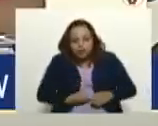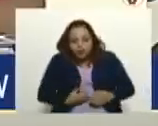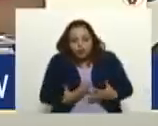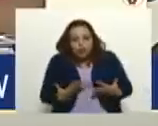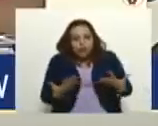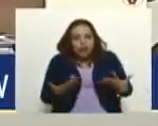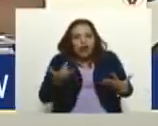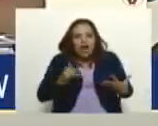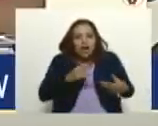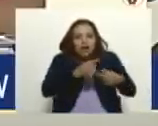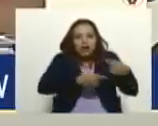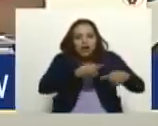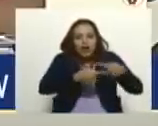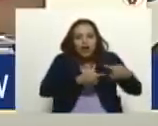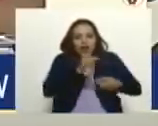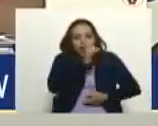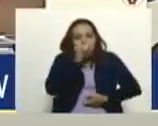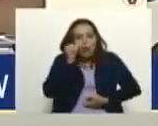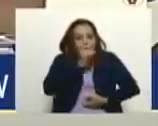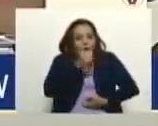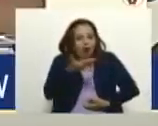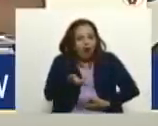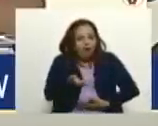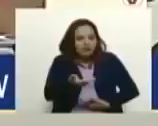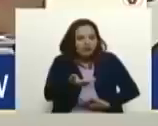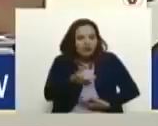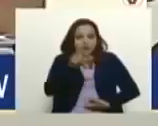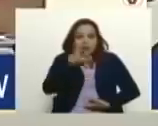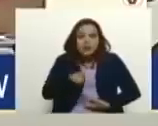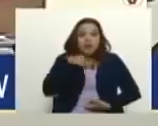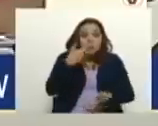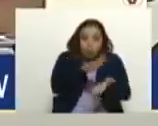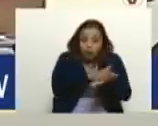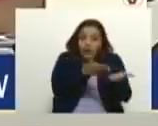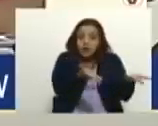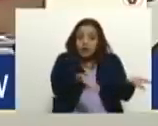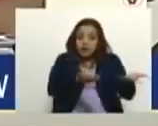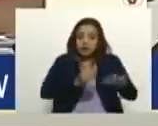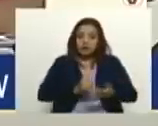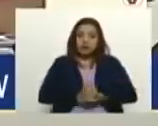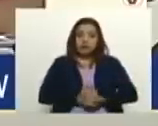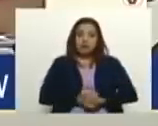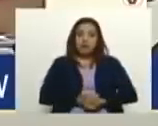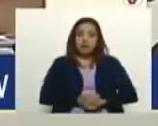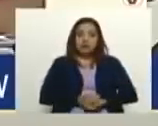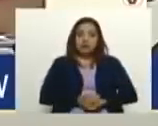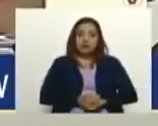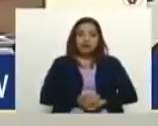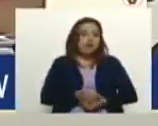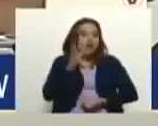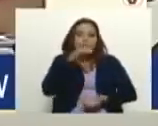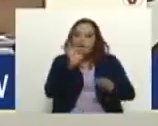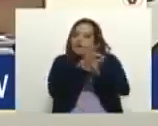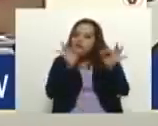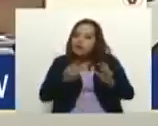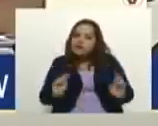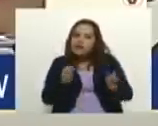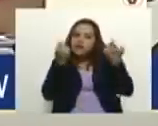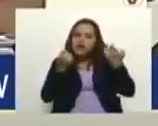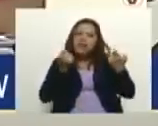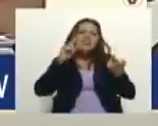donde está empacado, los dediles. Y la persona muere. No hay forma de salvar a una persona después de